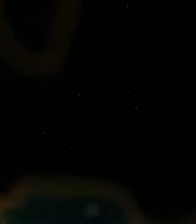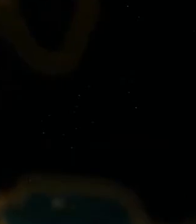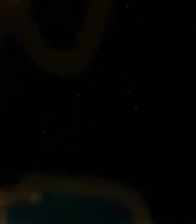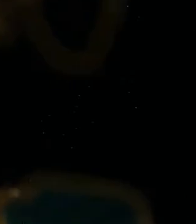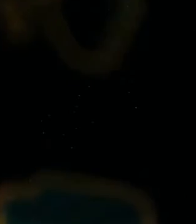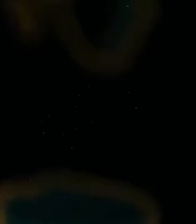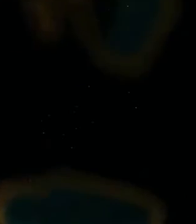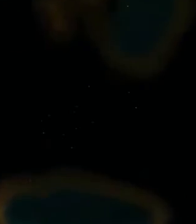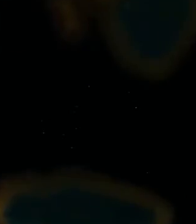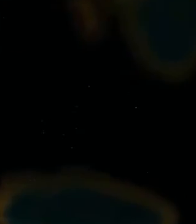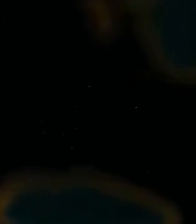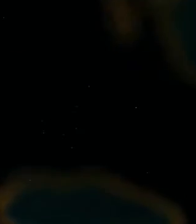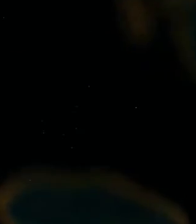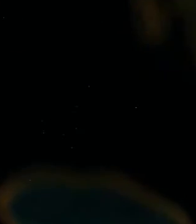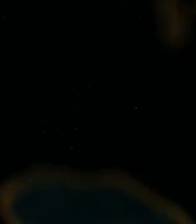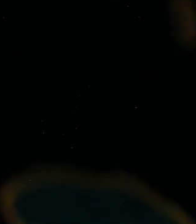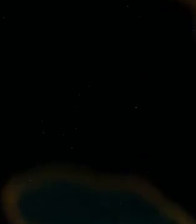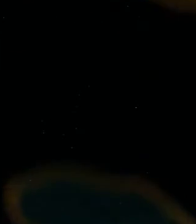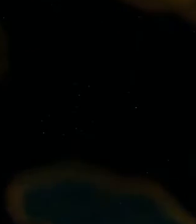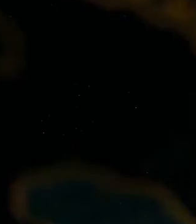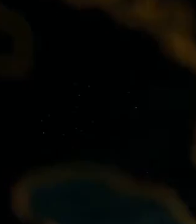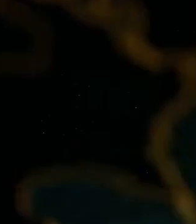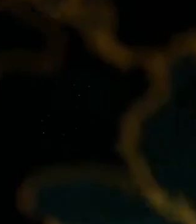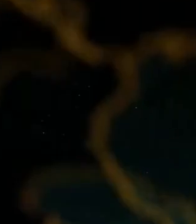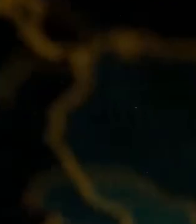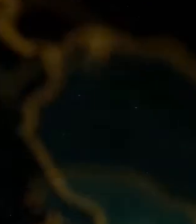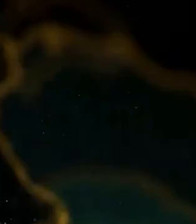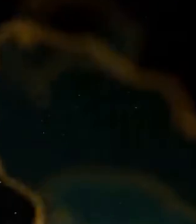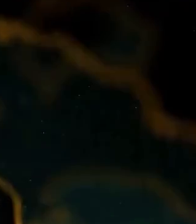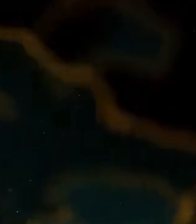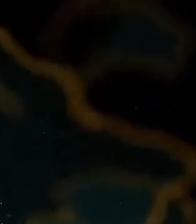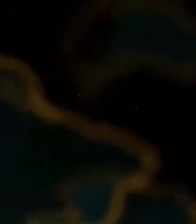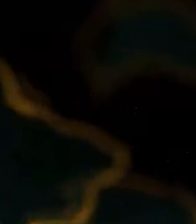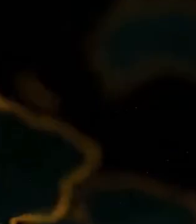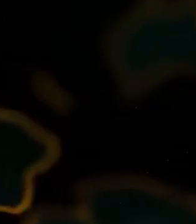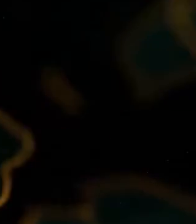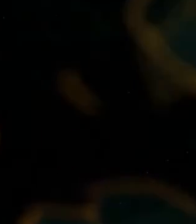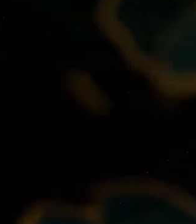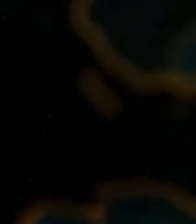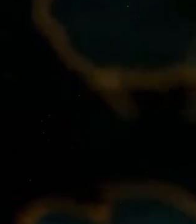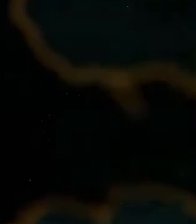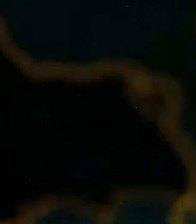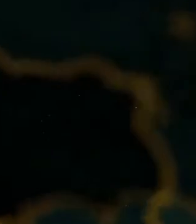H Noticias MX, la información en constante movimiento.